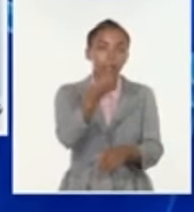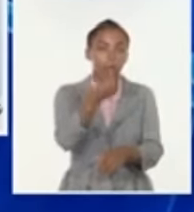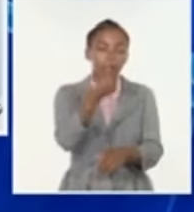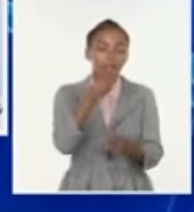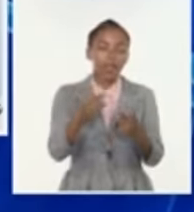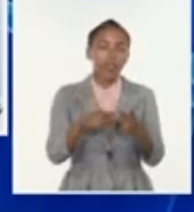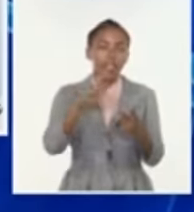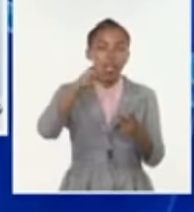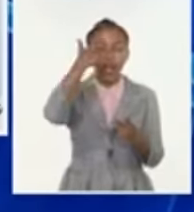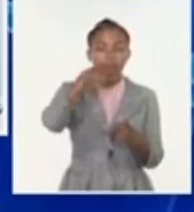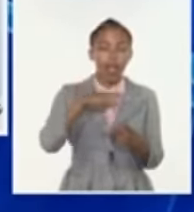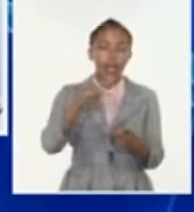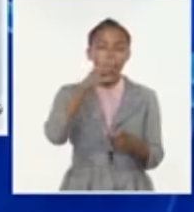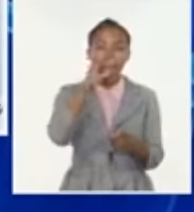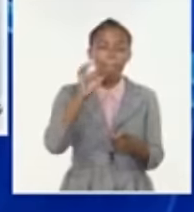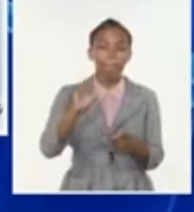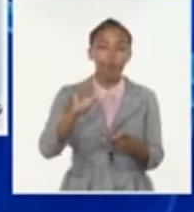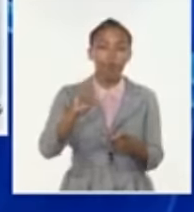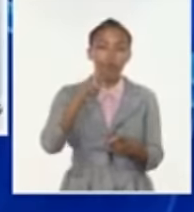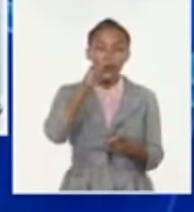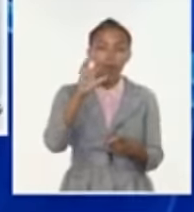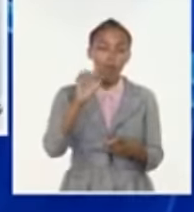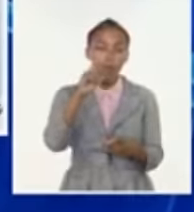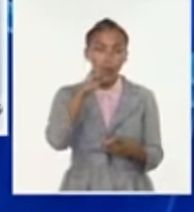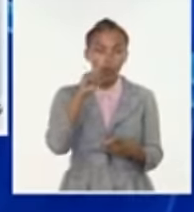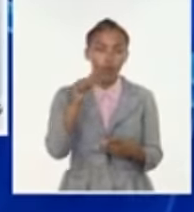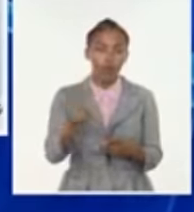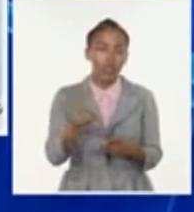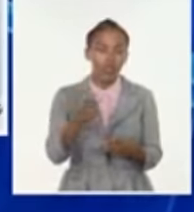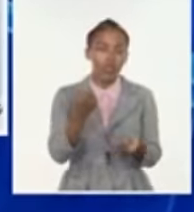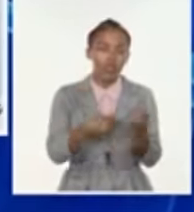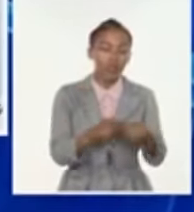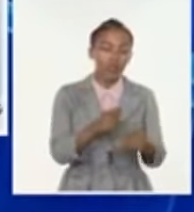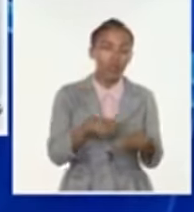compran los sacos, esto se le llega a los productores.